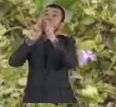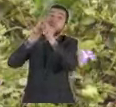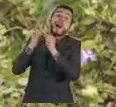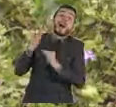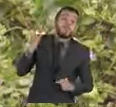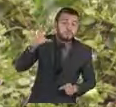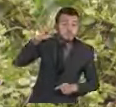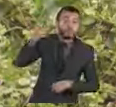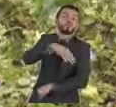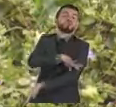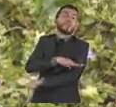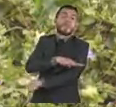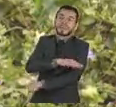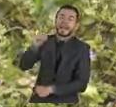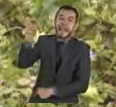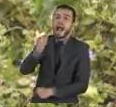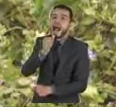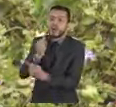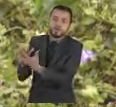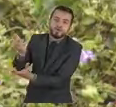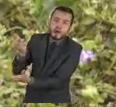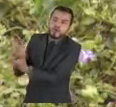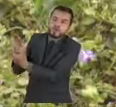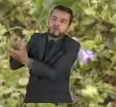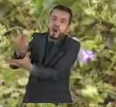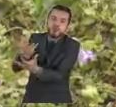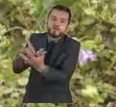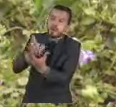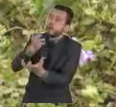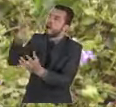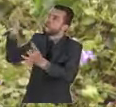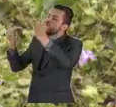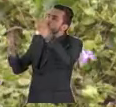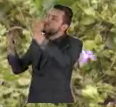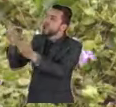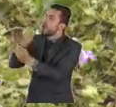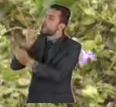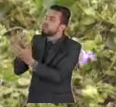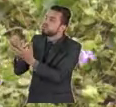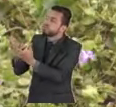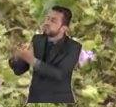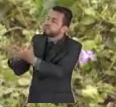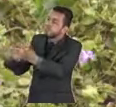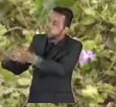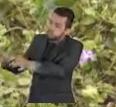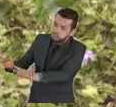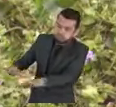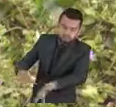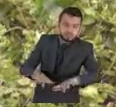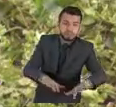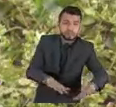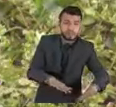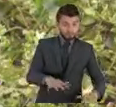del mundo. Esa es una maravilla natural del planeta que solo tiene esta región, no tiene nadie más.